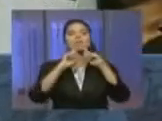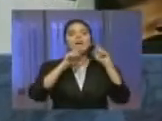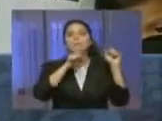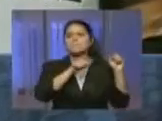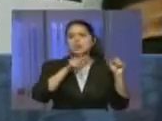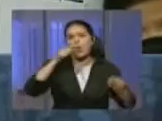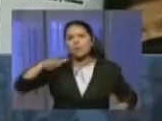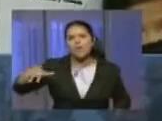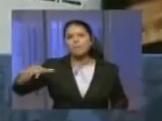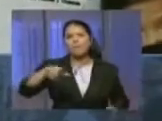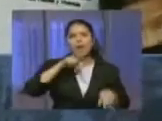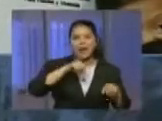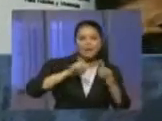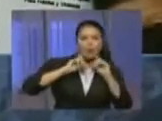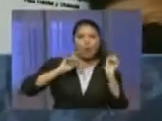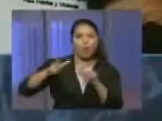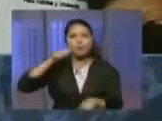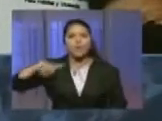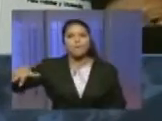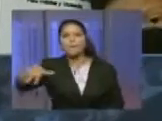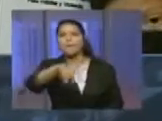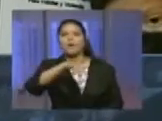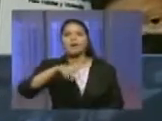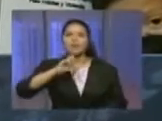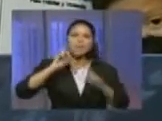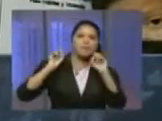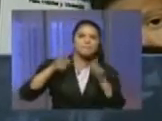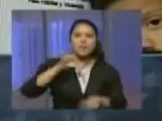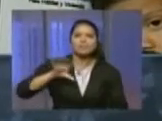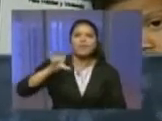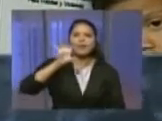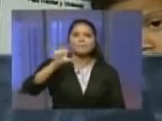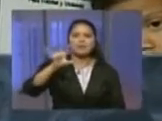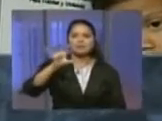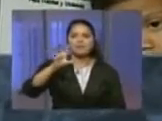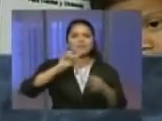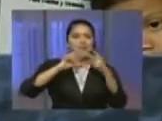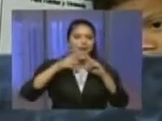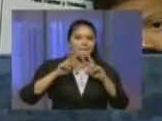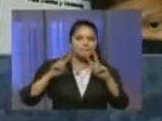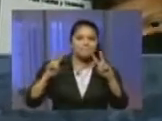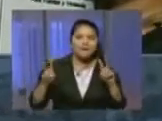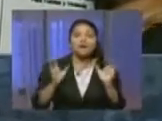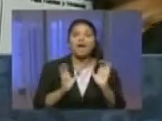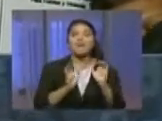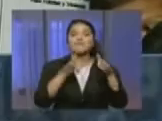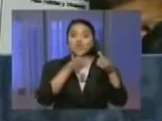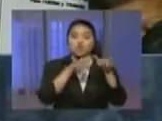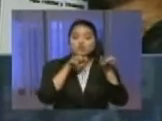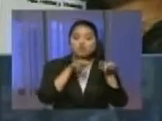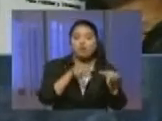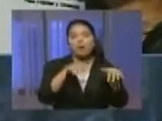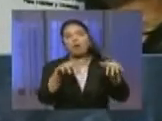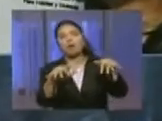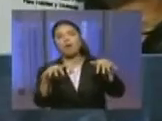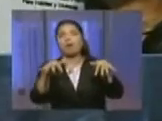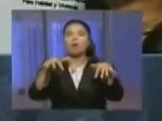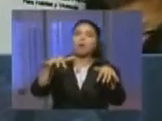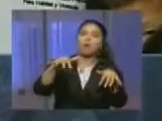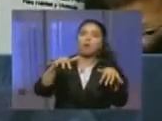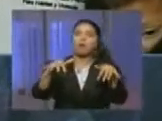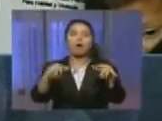declaro enemigos del pueblo enemigos de la patria enemigos de la paz la banda de los zombis Ellos